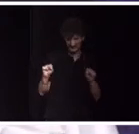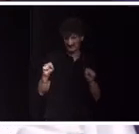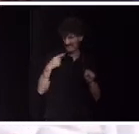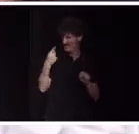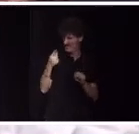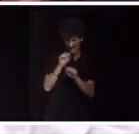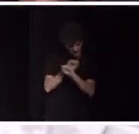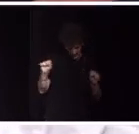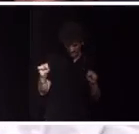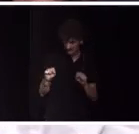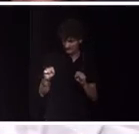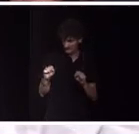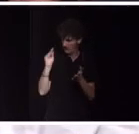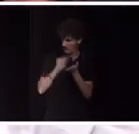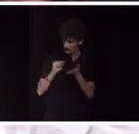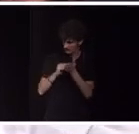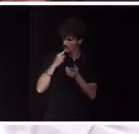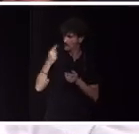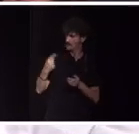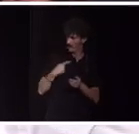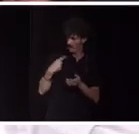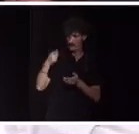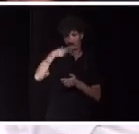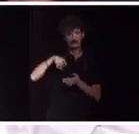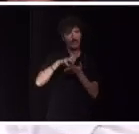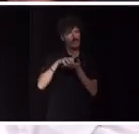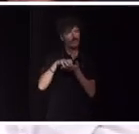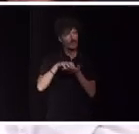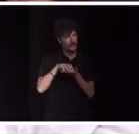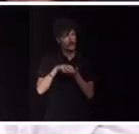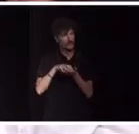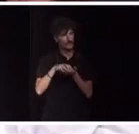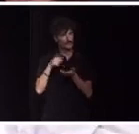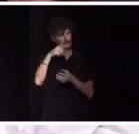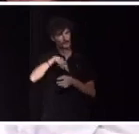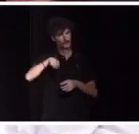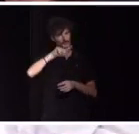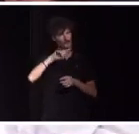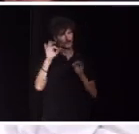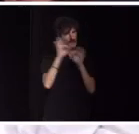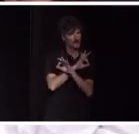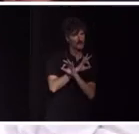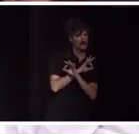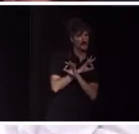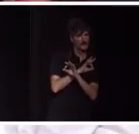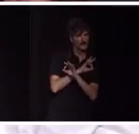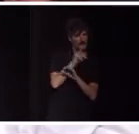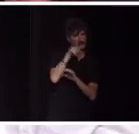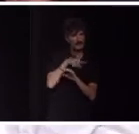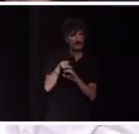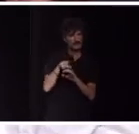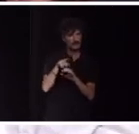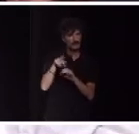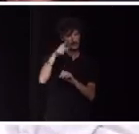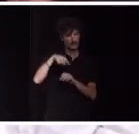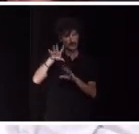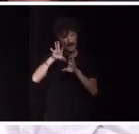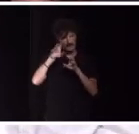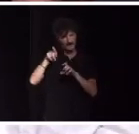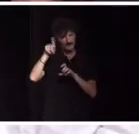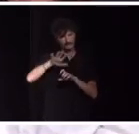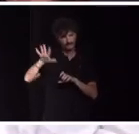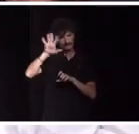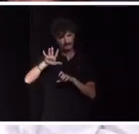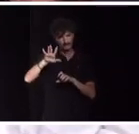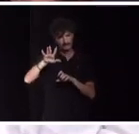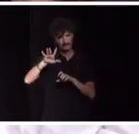veces, incluso cuando tengamos dudas de si nos estamos equivocando, aprendamos de nuestro pueblo,